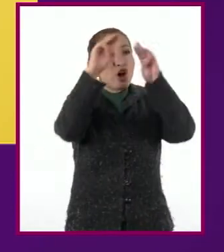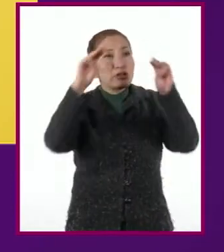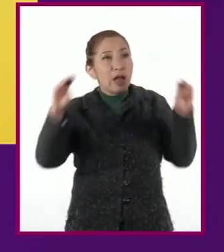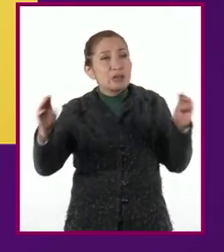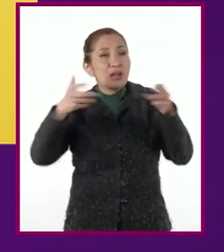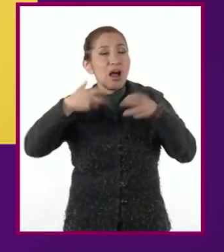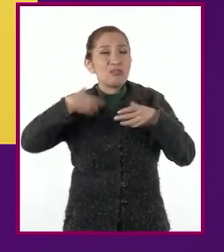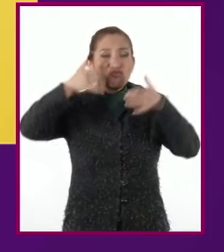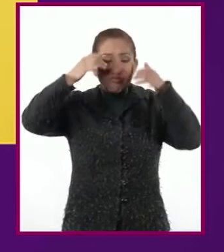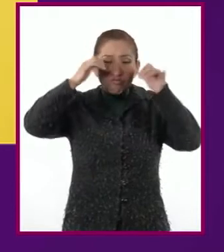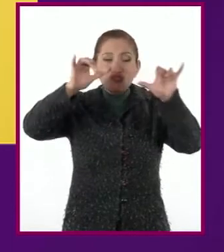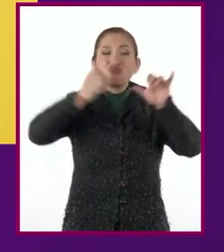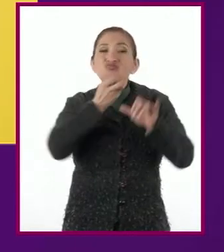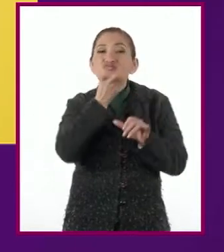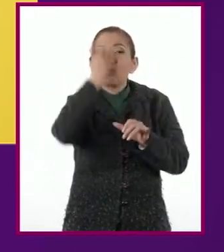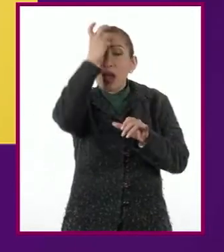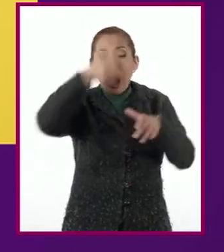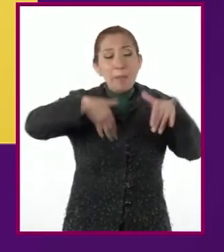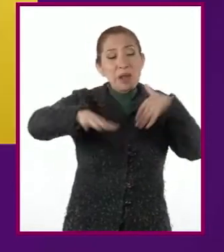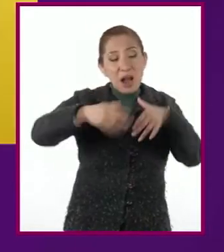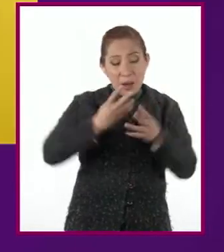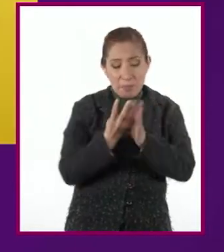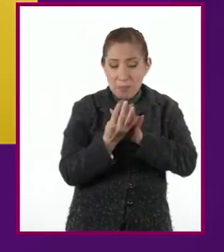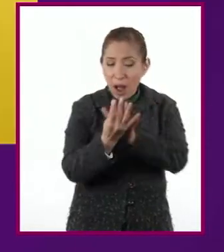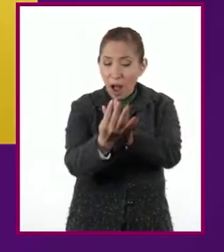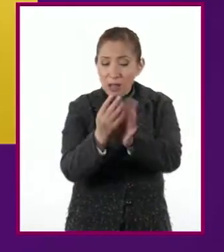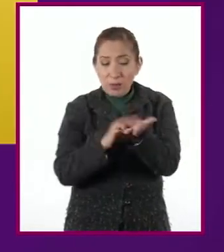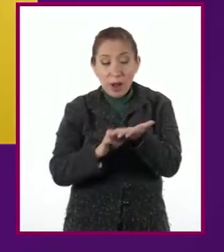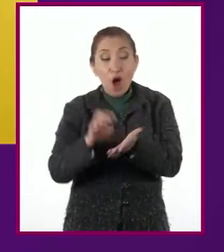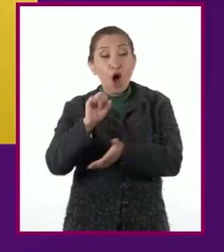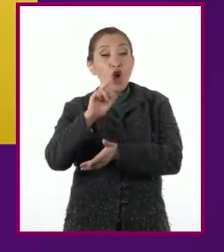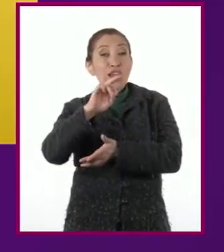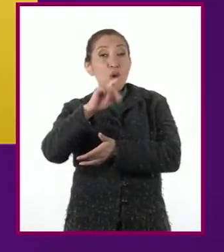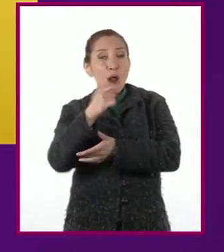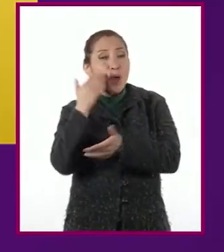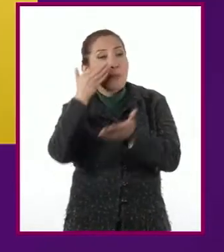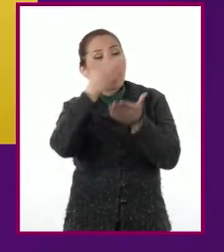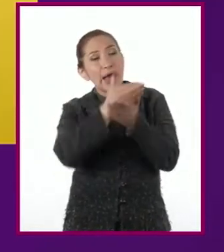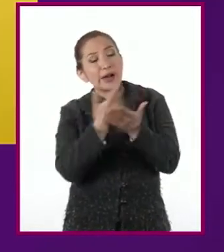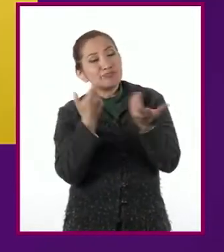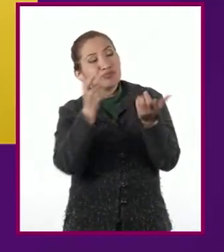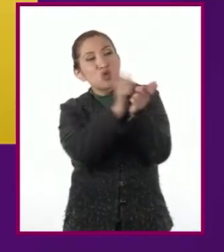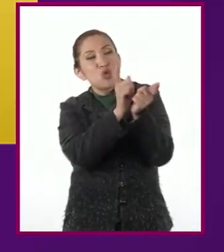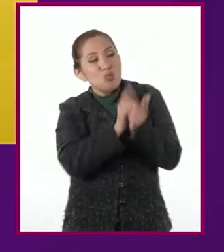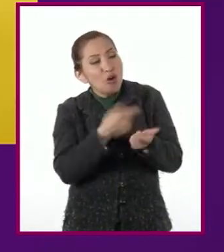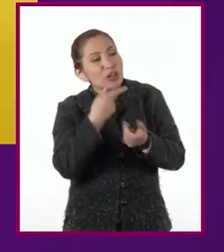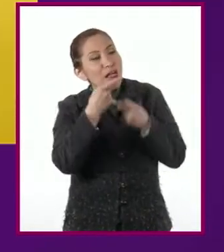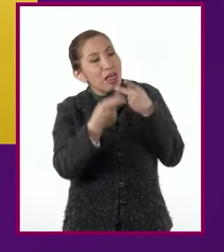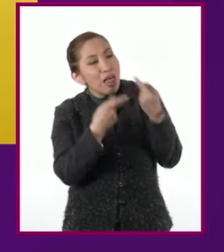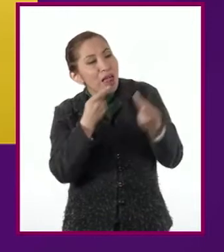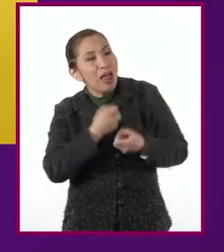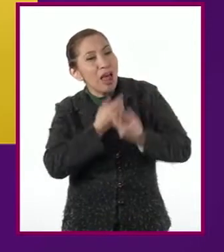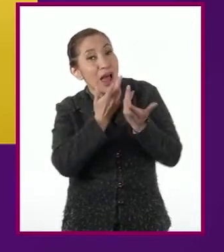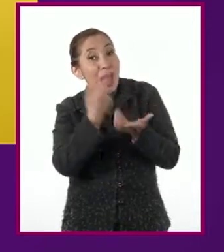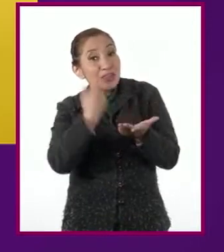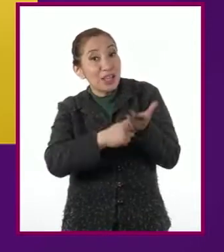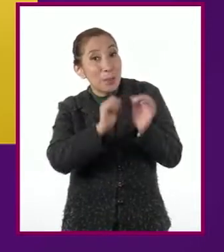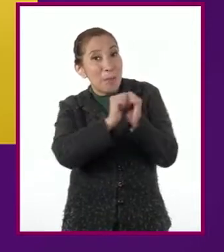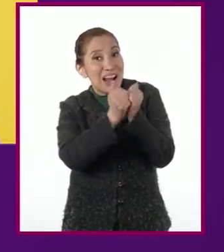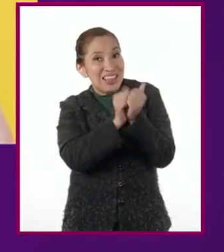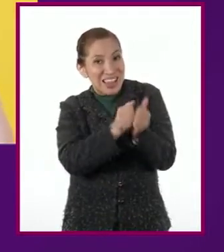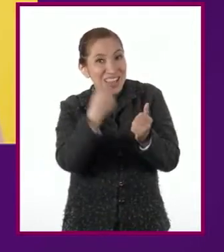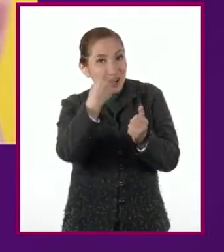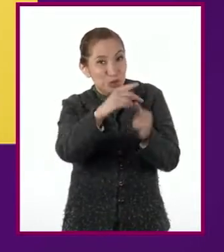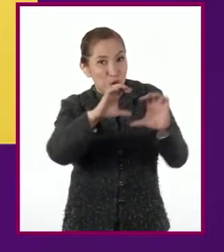montañas, las cabras, el caminar y el pasto. En Orihuela frecuentó la tertulia literaria que se realizaba en la panadería de la